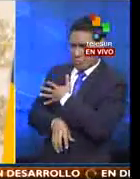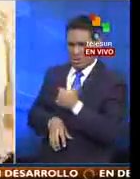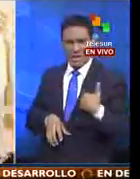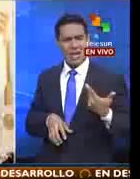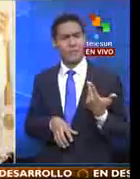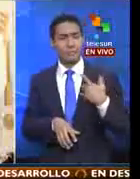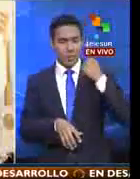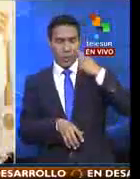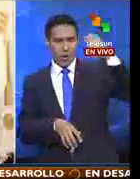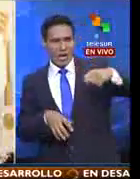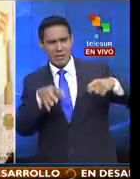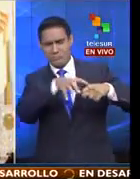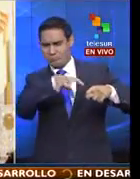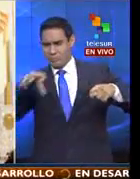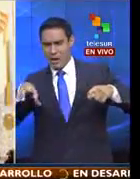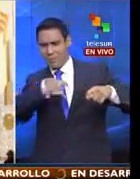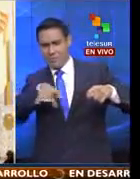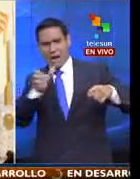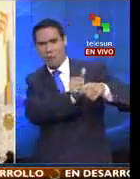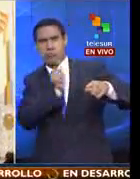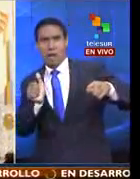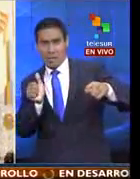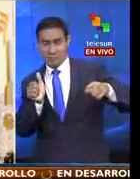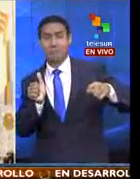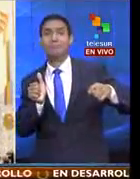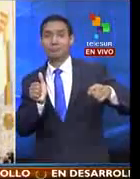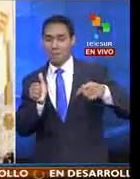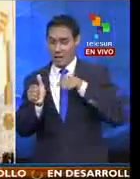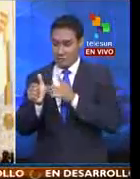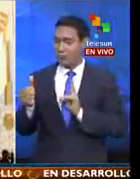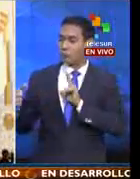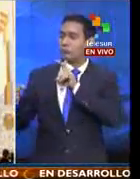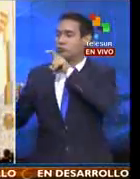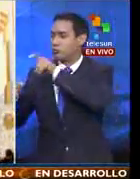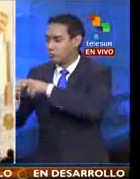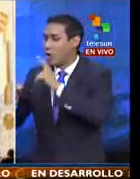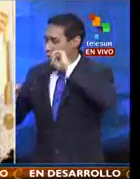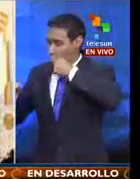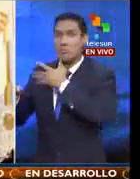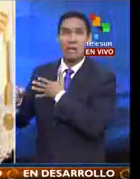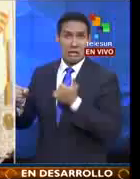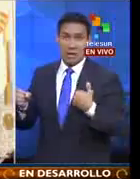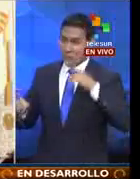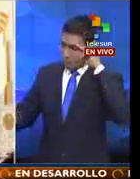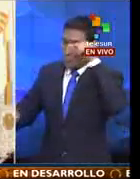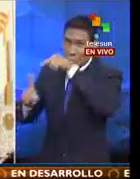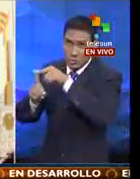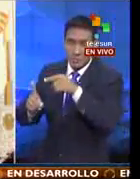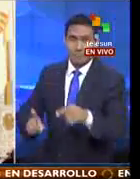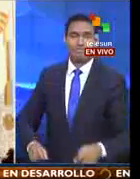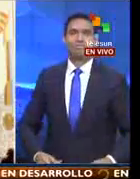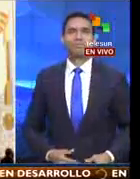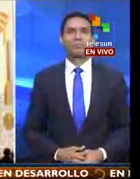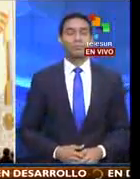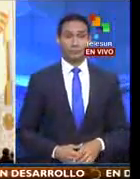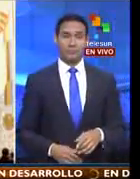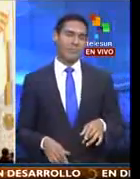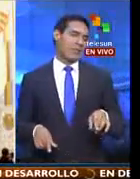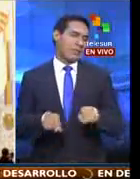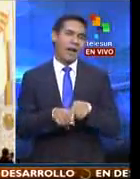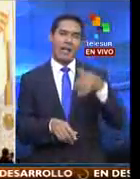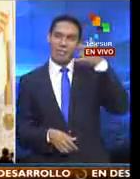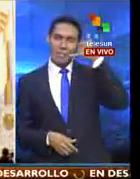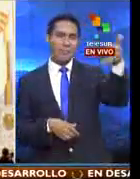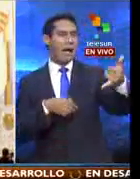y buscan independizarse de Ucrania para sumarse a la Federación Rusa. Además de estas llamadas,